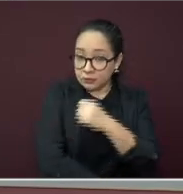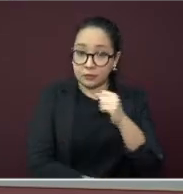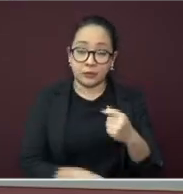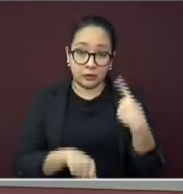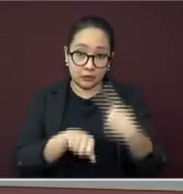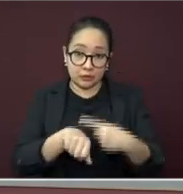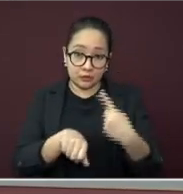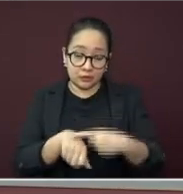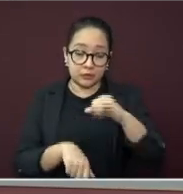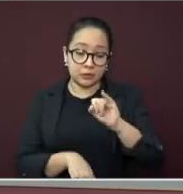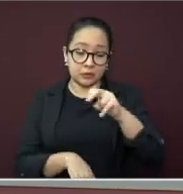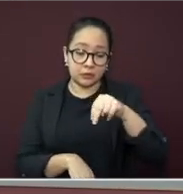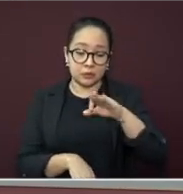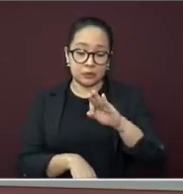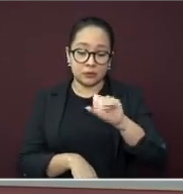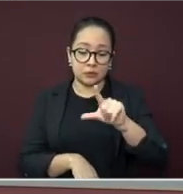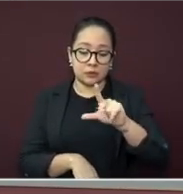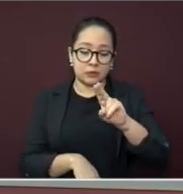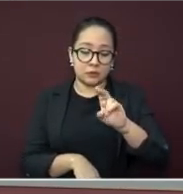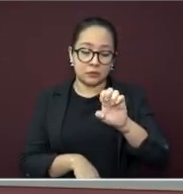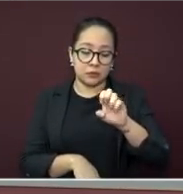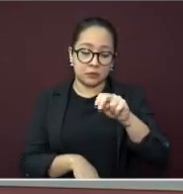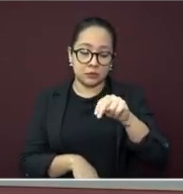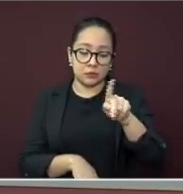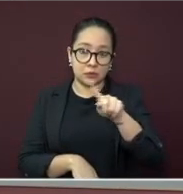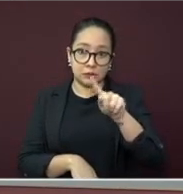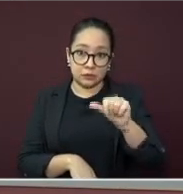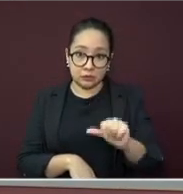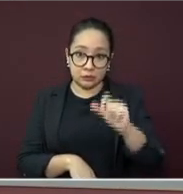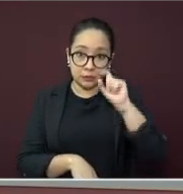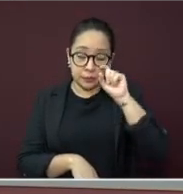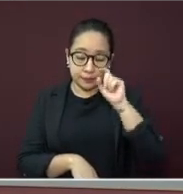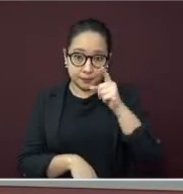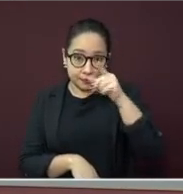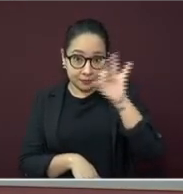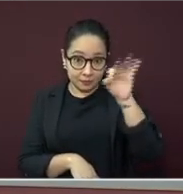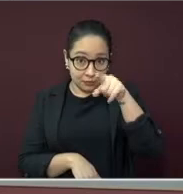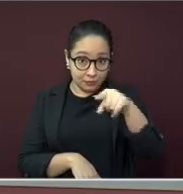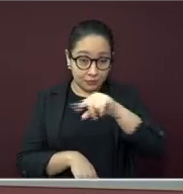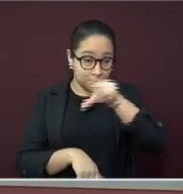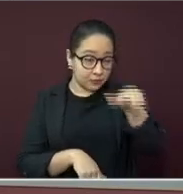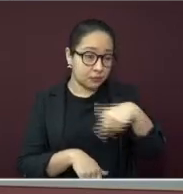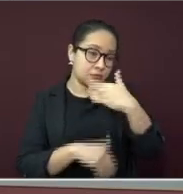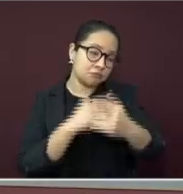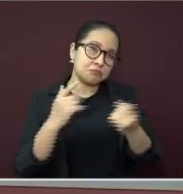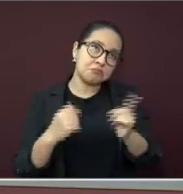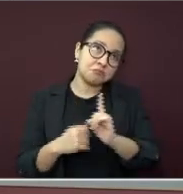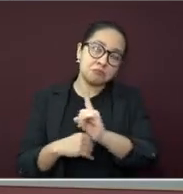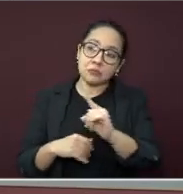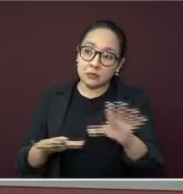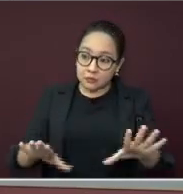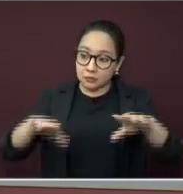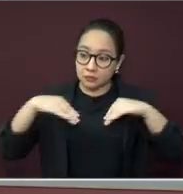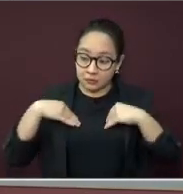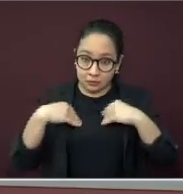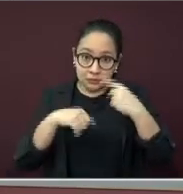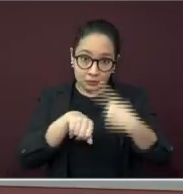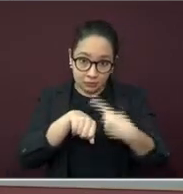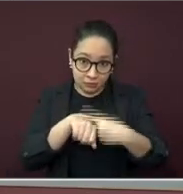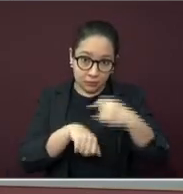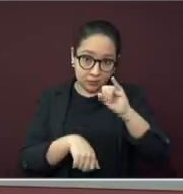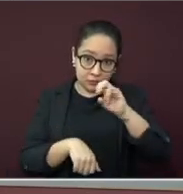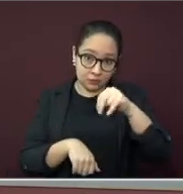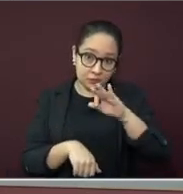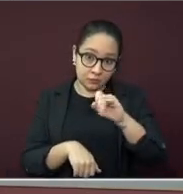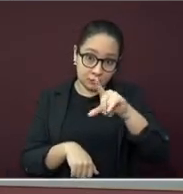de que si te contagias de la enfermedad ésta no sea grave y no tenga complicaciones que haga que te hospitalicen o